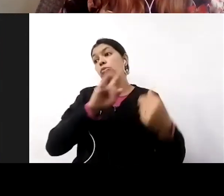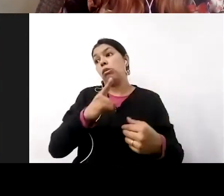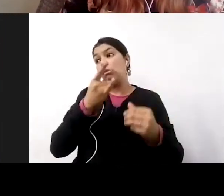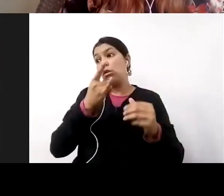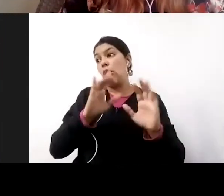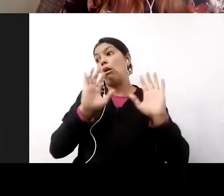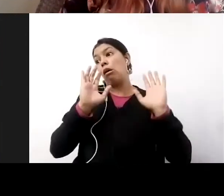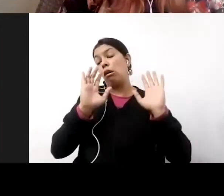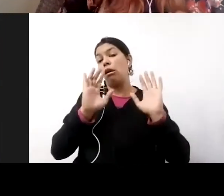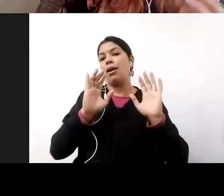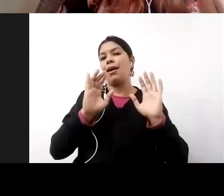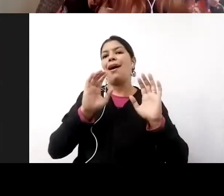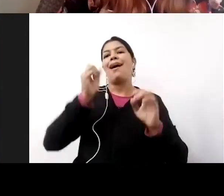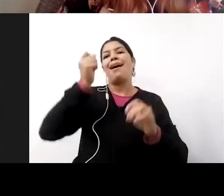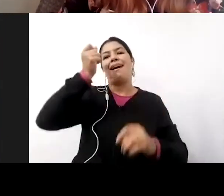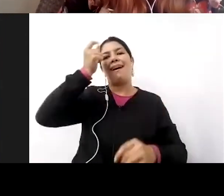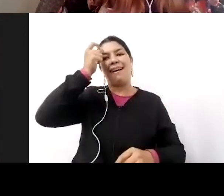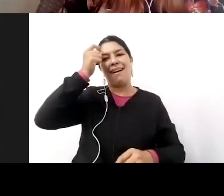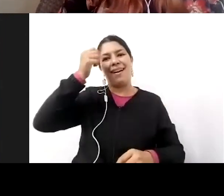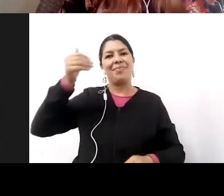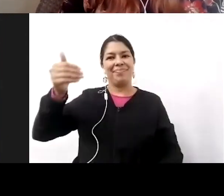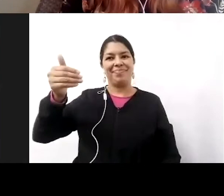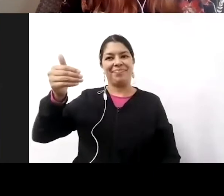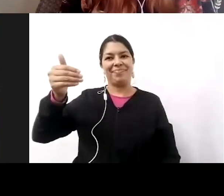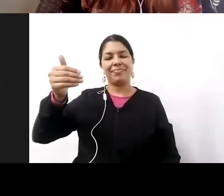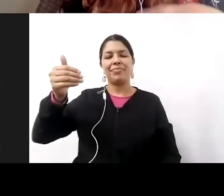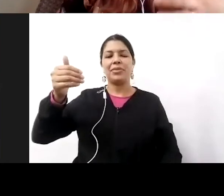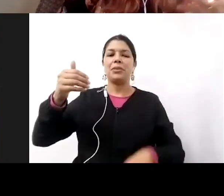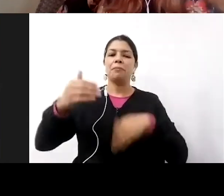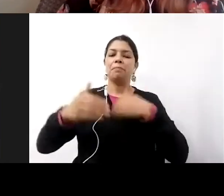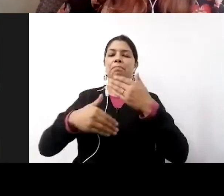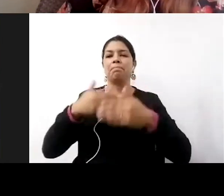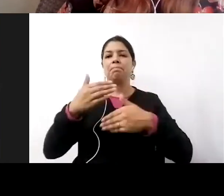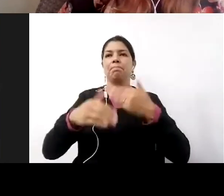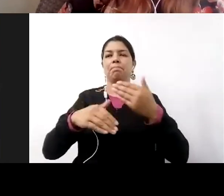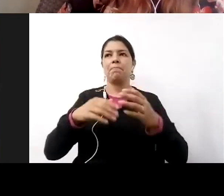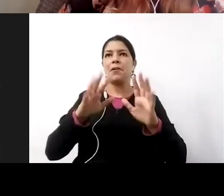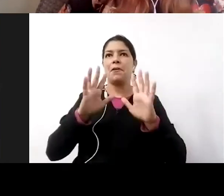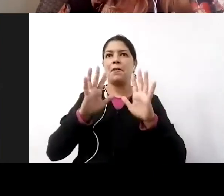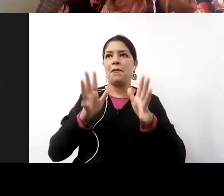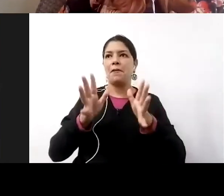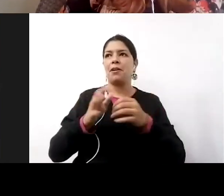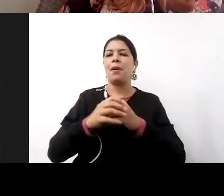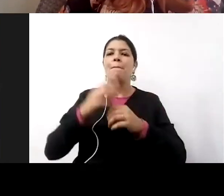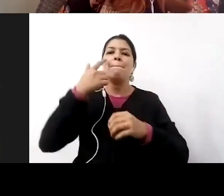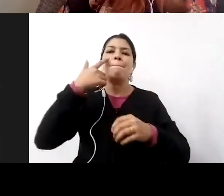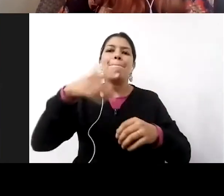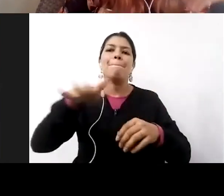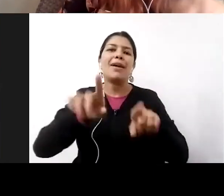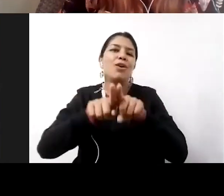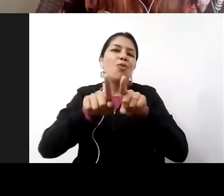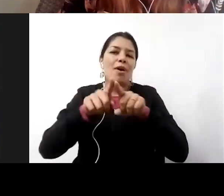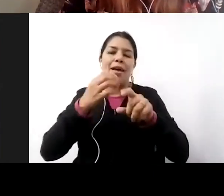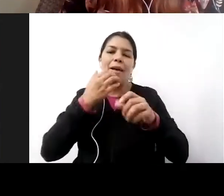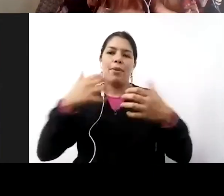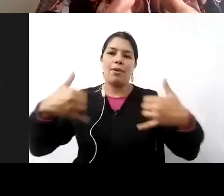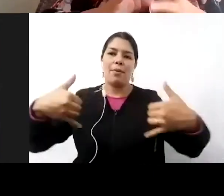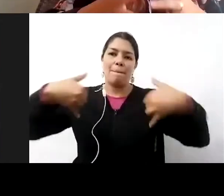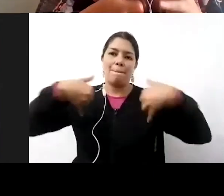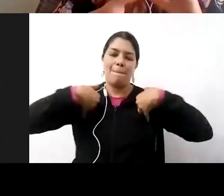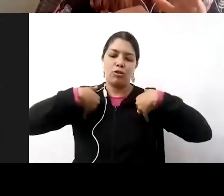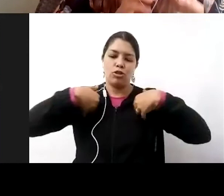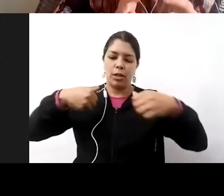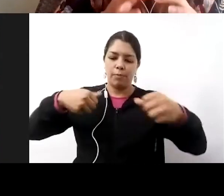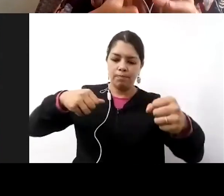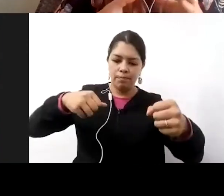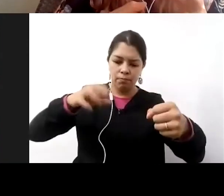que decido hacer. De esta manera, pues vamos a empezar a sacar cosas de la mochila, a poner cosas nuevas en la mochila o